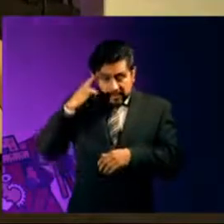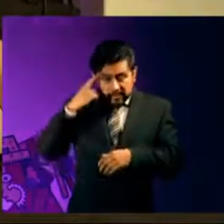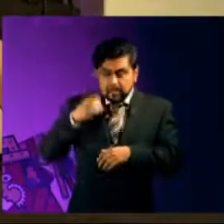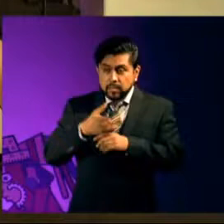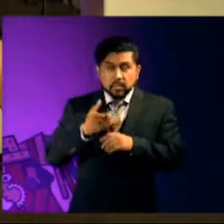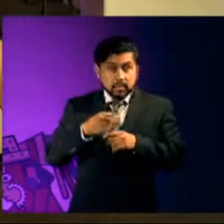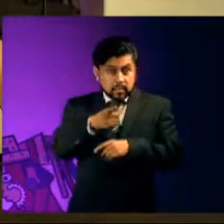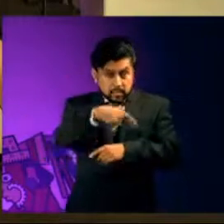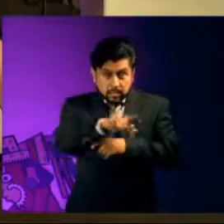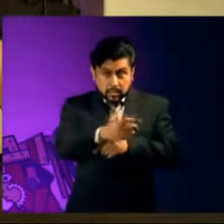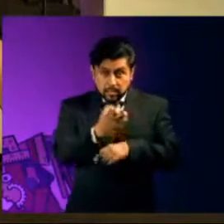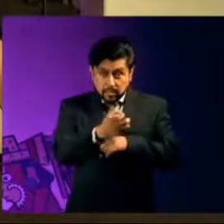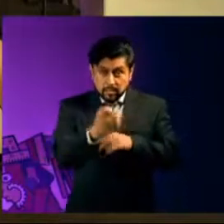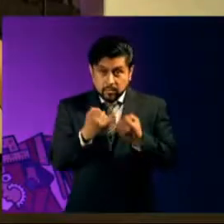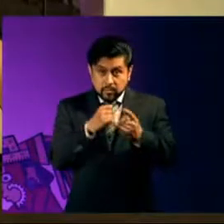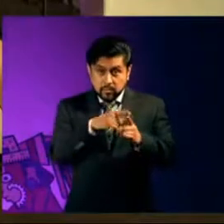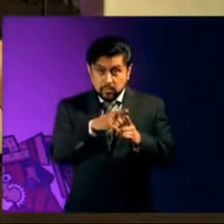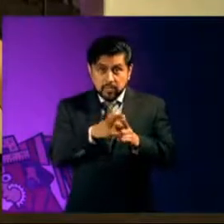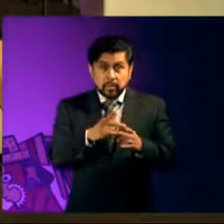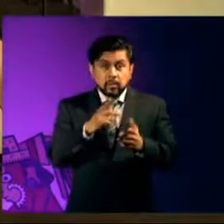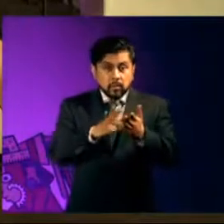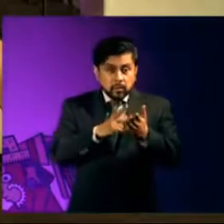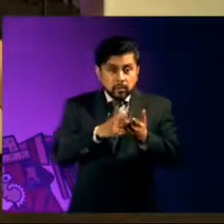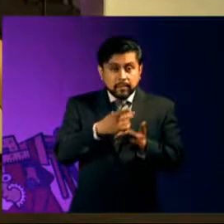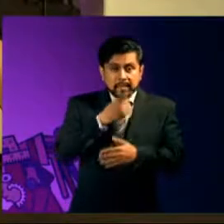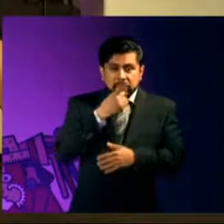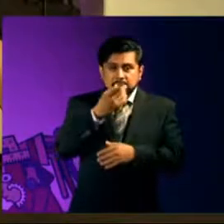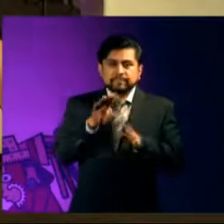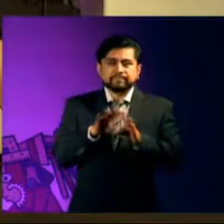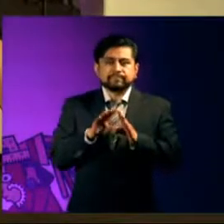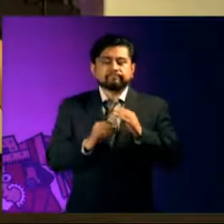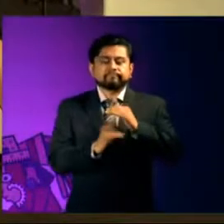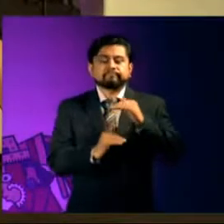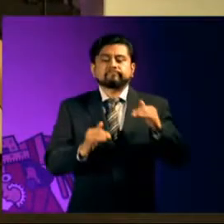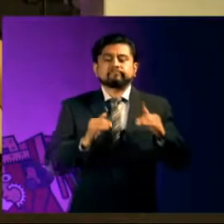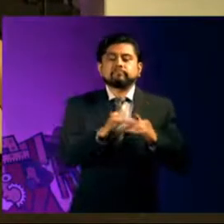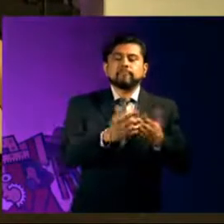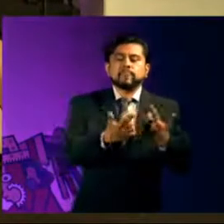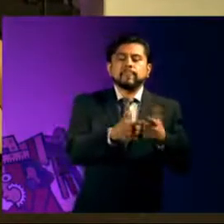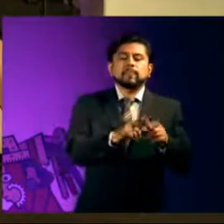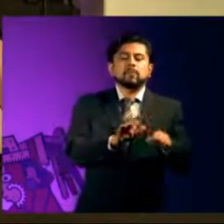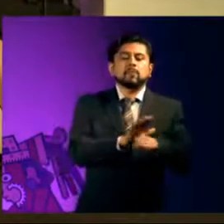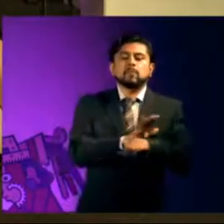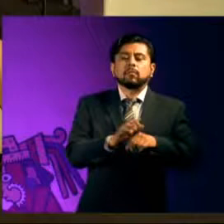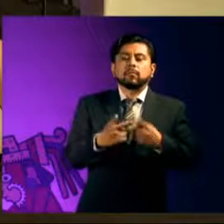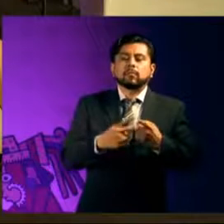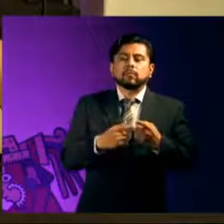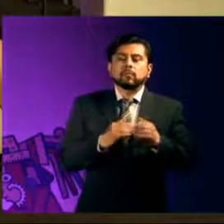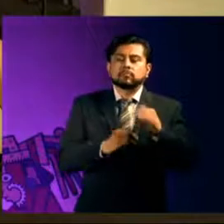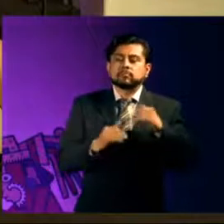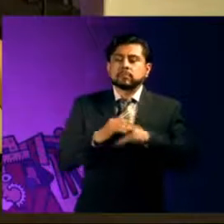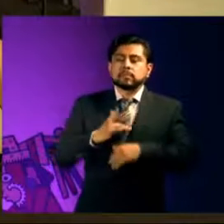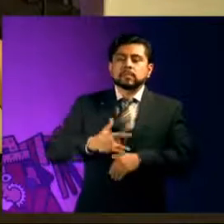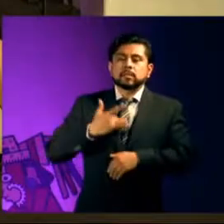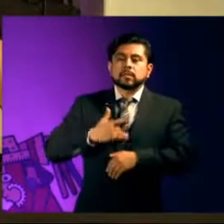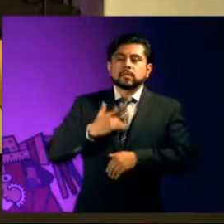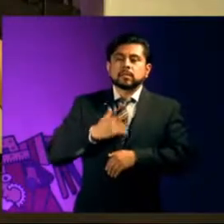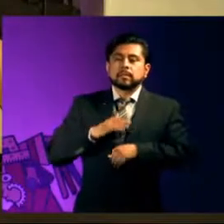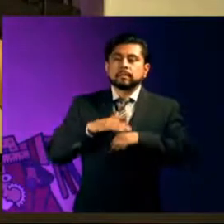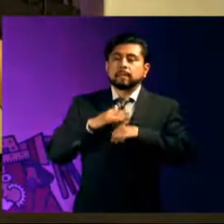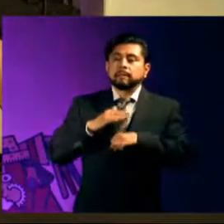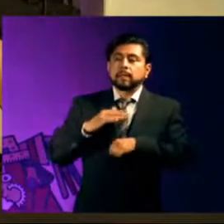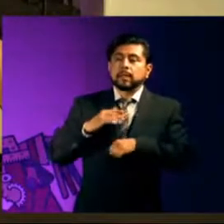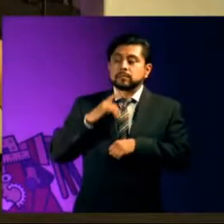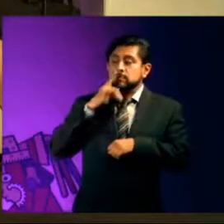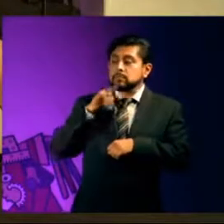mismo resorte clasista racista etcétera y finalmente si tú ves cómo se